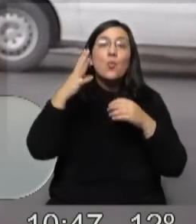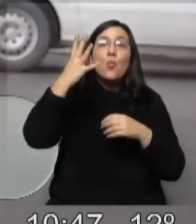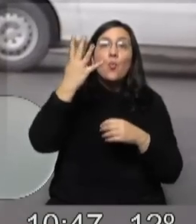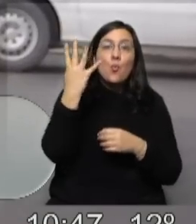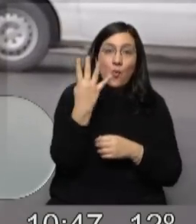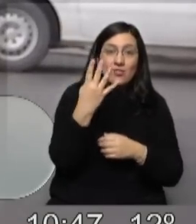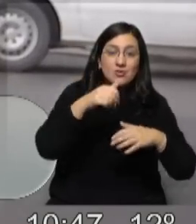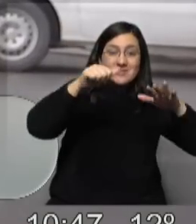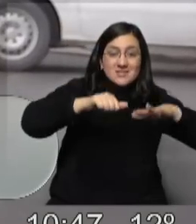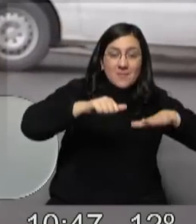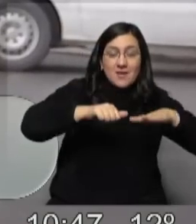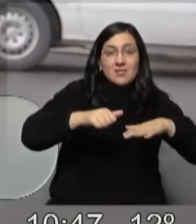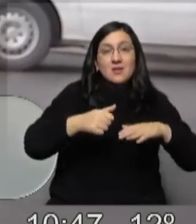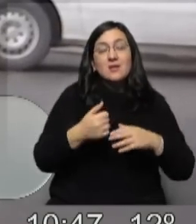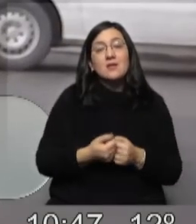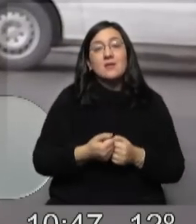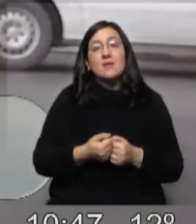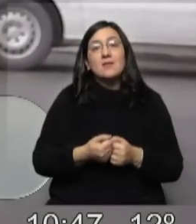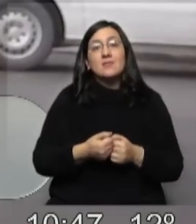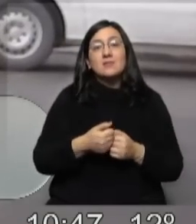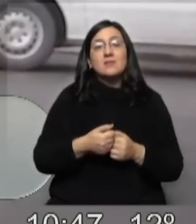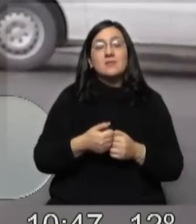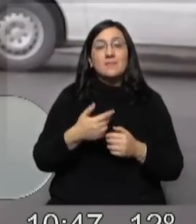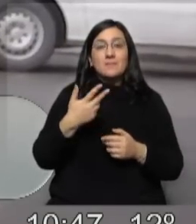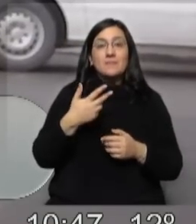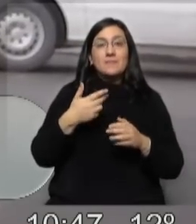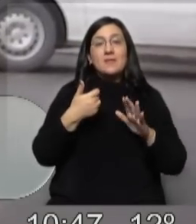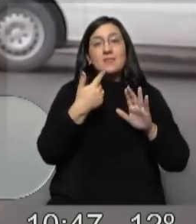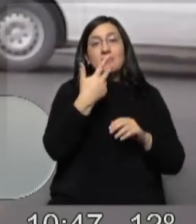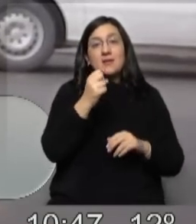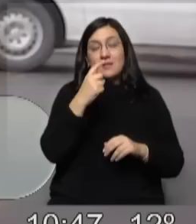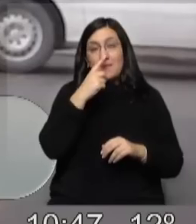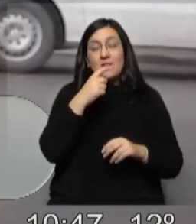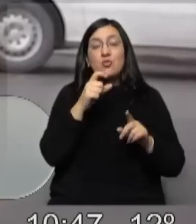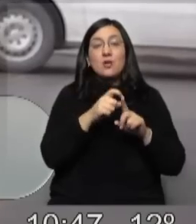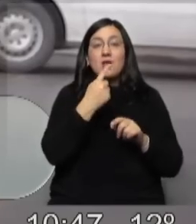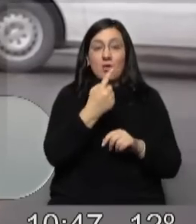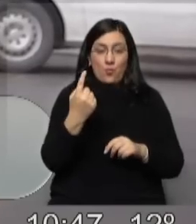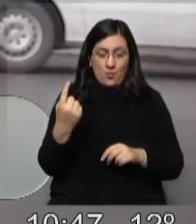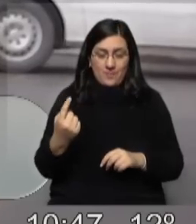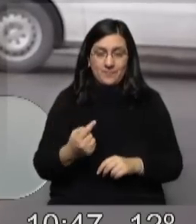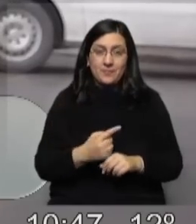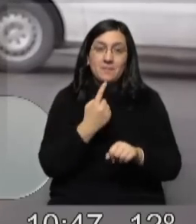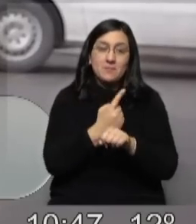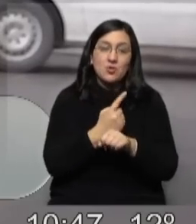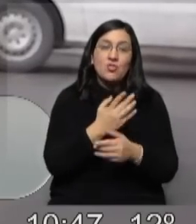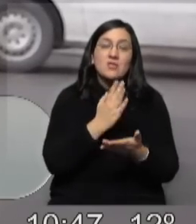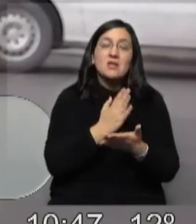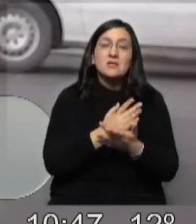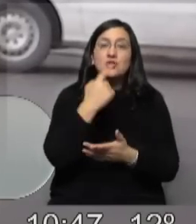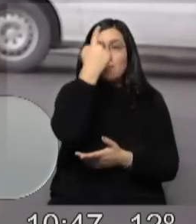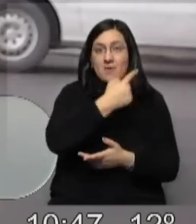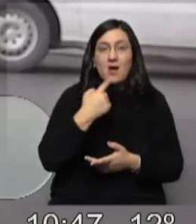4 semestres de $30.000 cada uno, donde tenía una serie de ítems. Primero, su derecho a imagen en